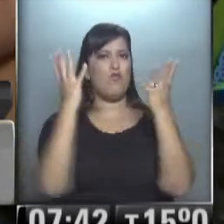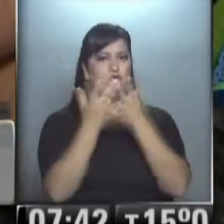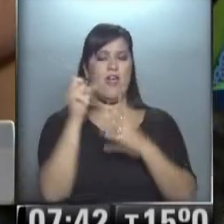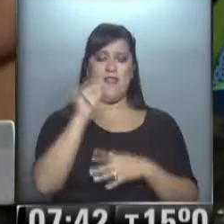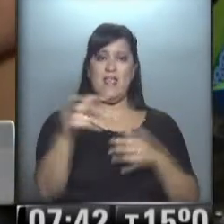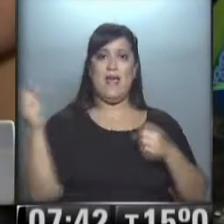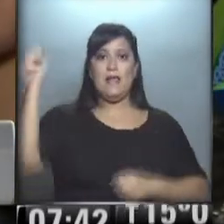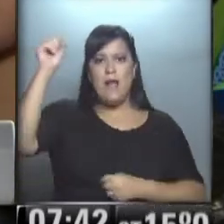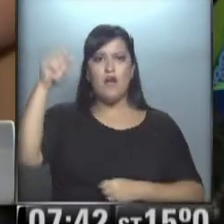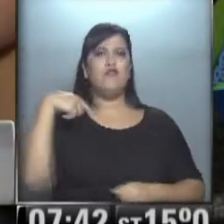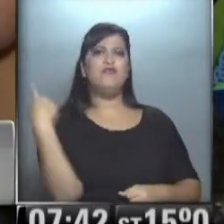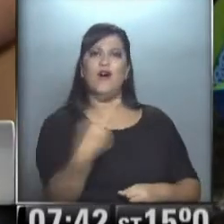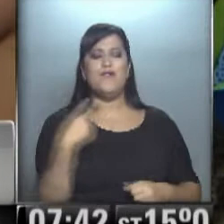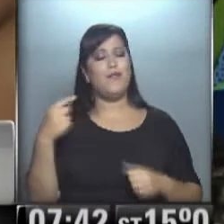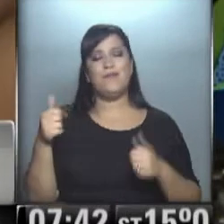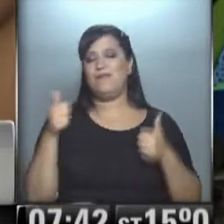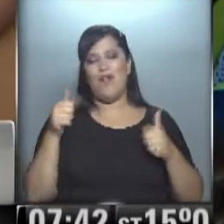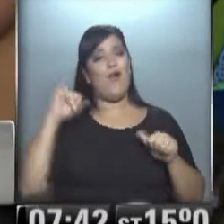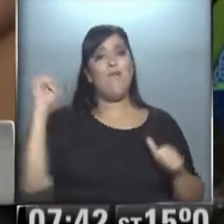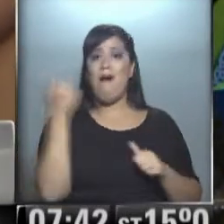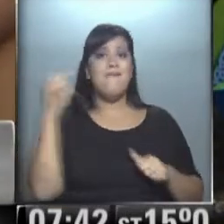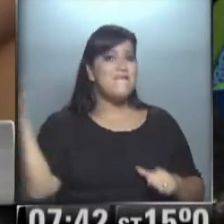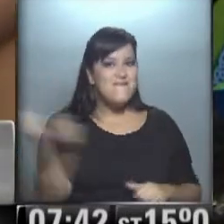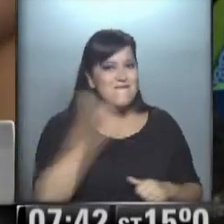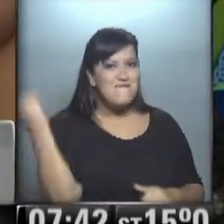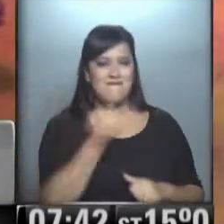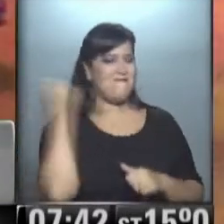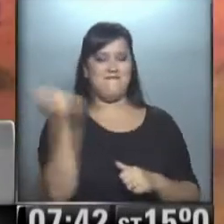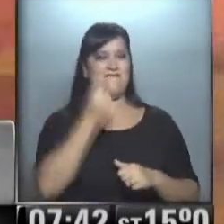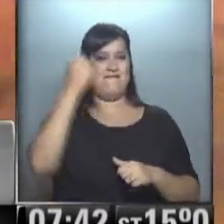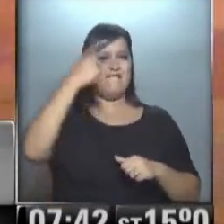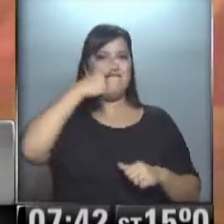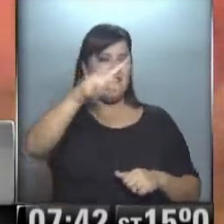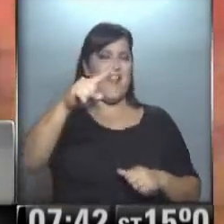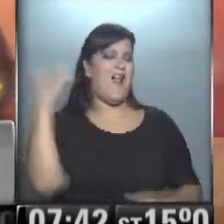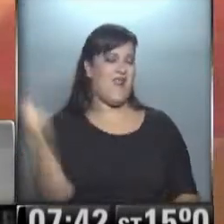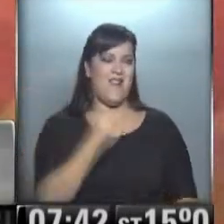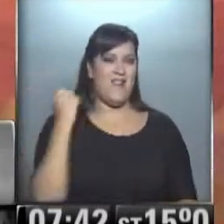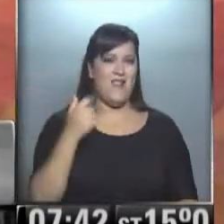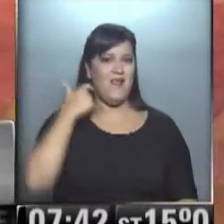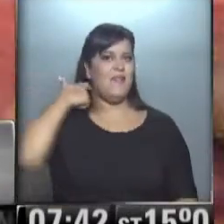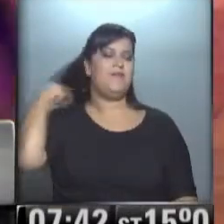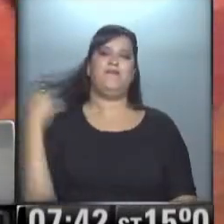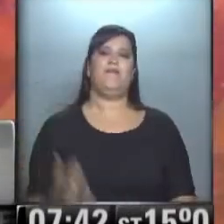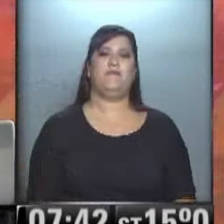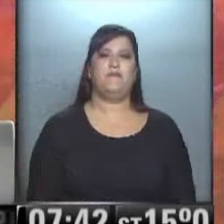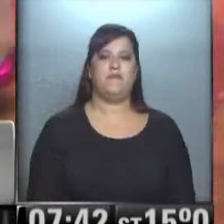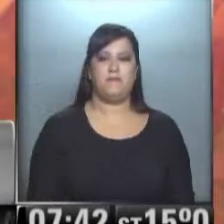son las mejores, las que vienen a buscar todos los aspirantes a este campeonato, ¿no?